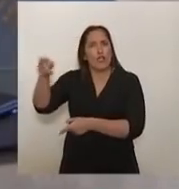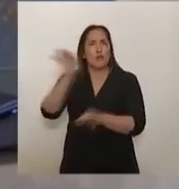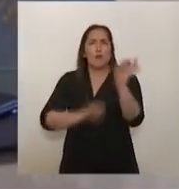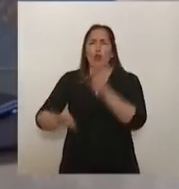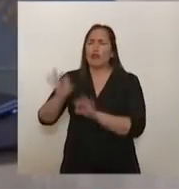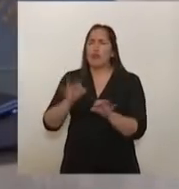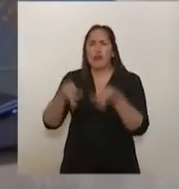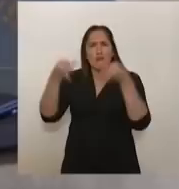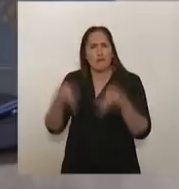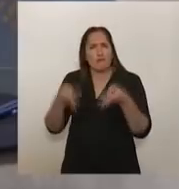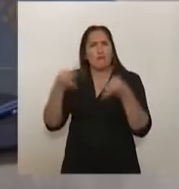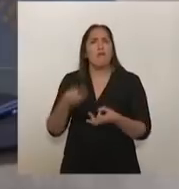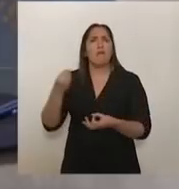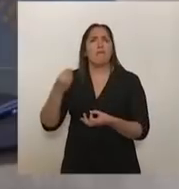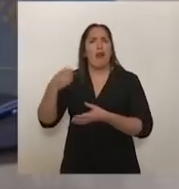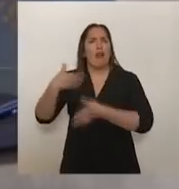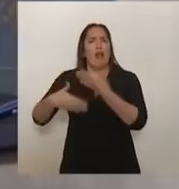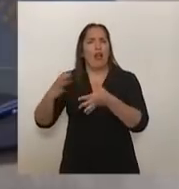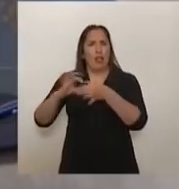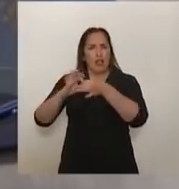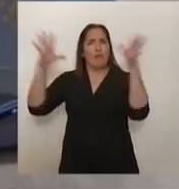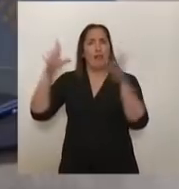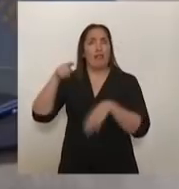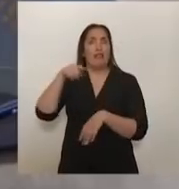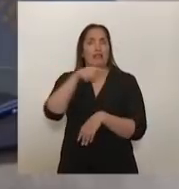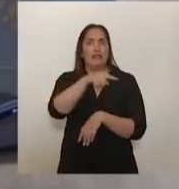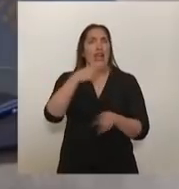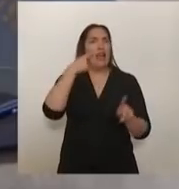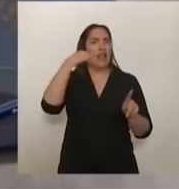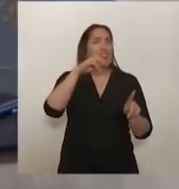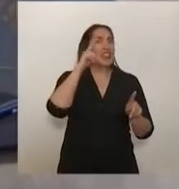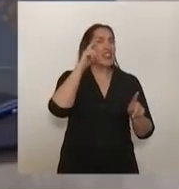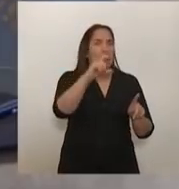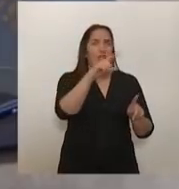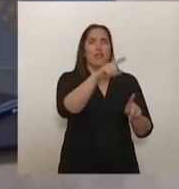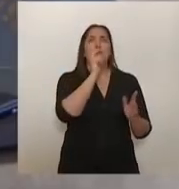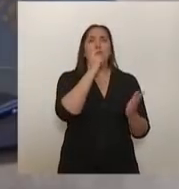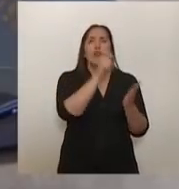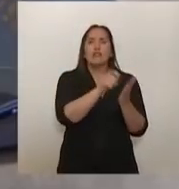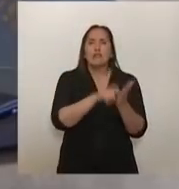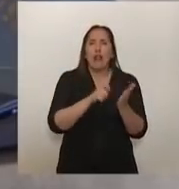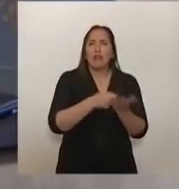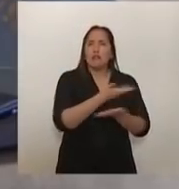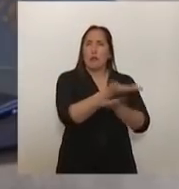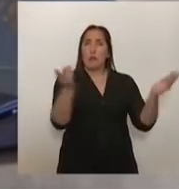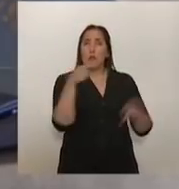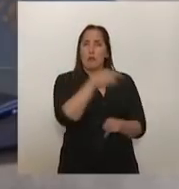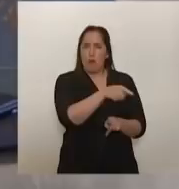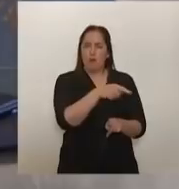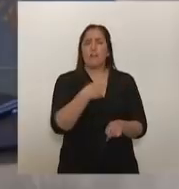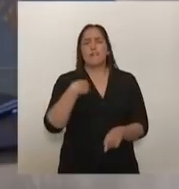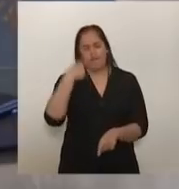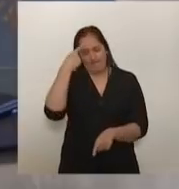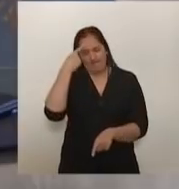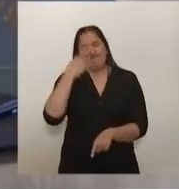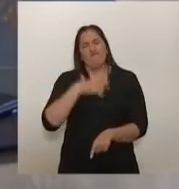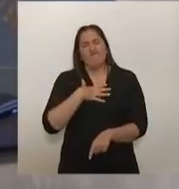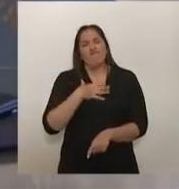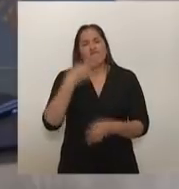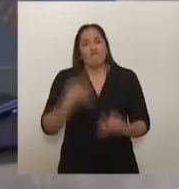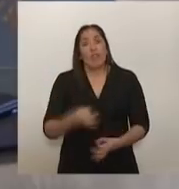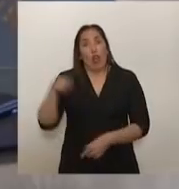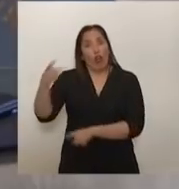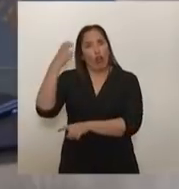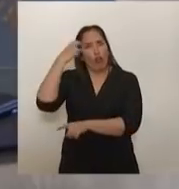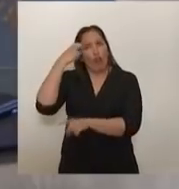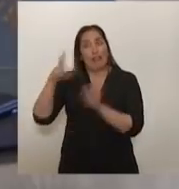proyecto de ley para consolidar la independencia del INDEC, el sistema de estadísticas públicas. Confío en que el